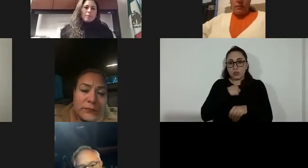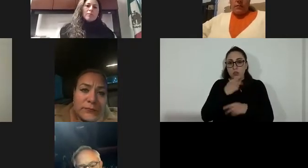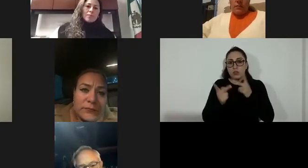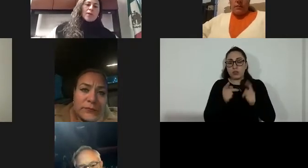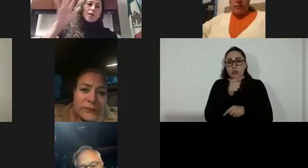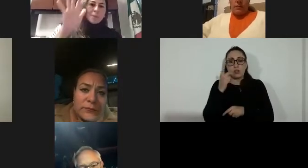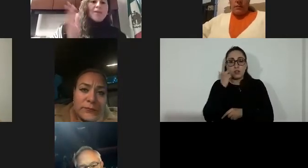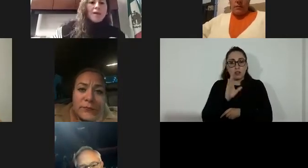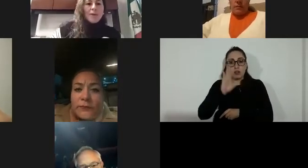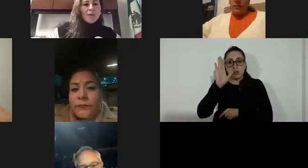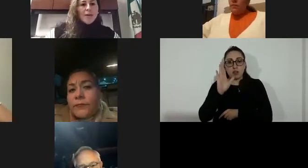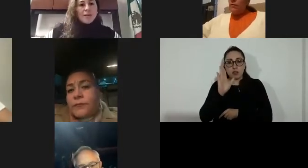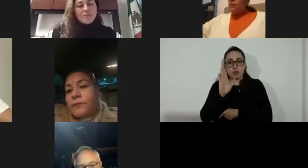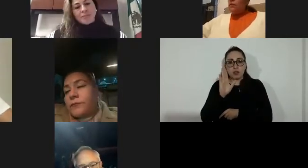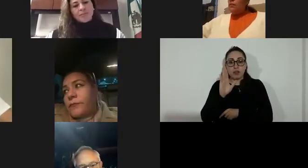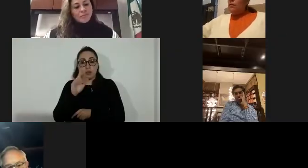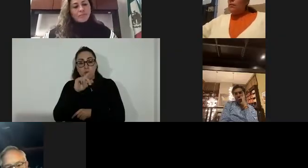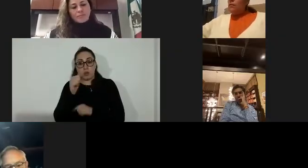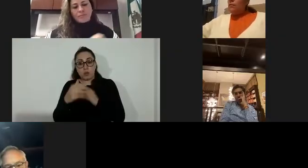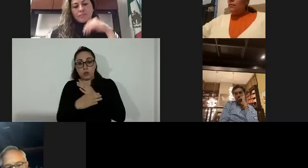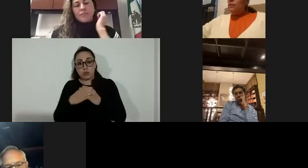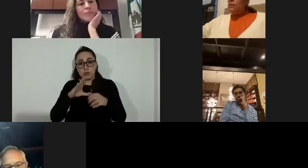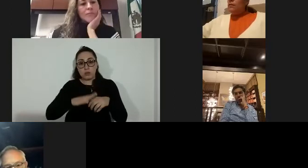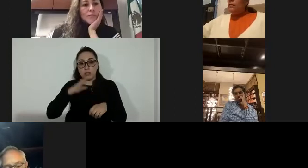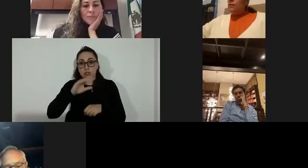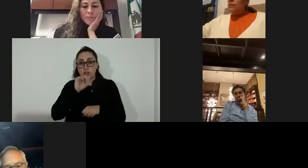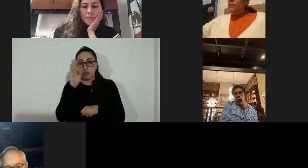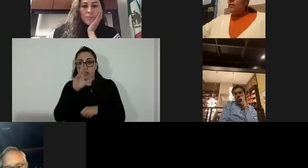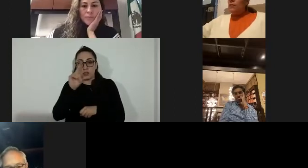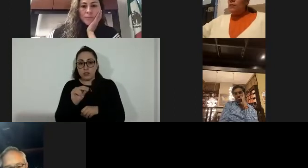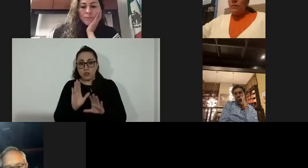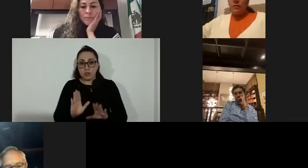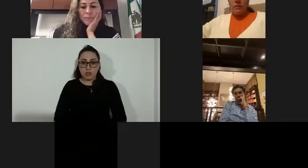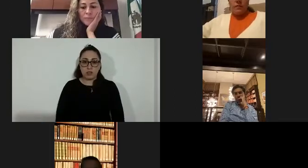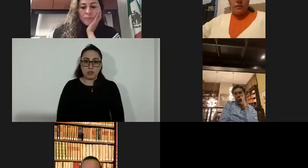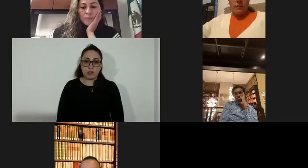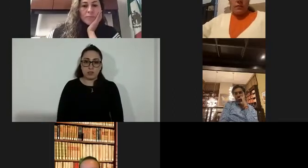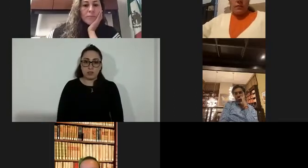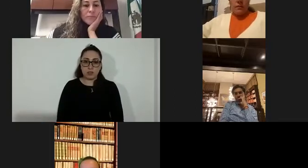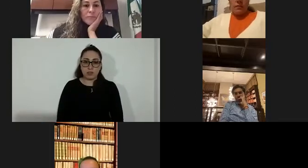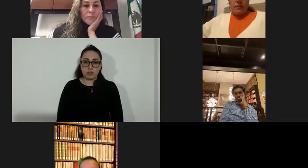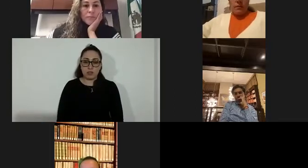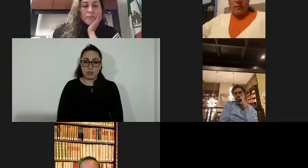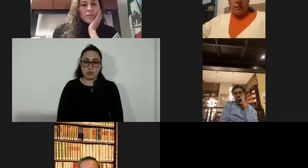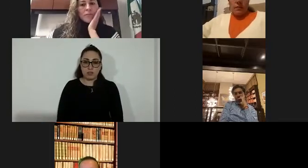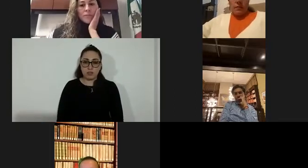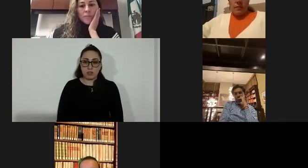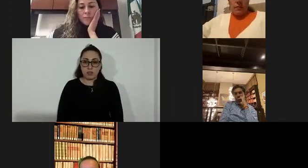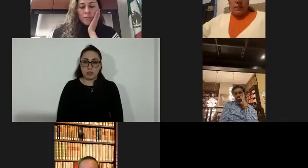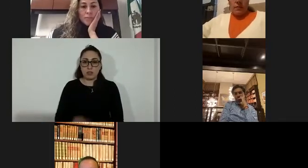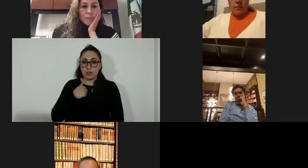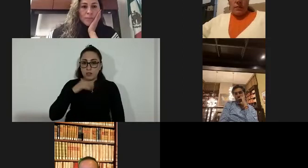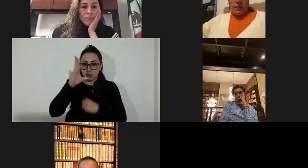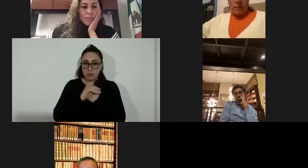que quiere intervenir con algún elemento adicional, hágalo. Y si no, tendríamos que pasar al siguiente punto. Presidente, si me